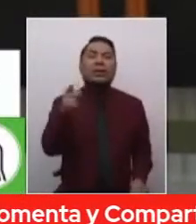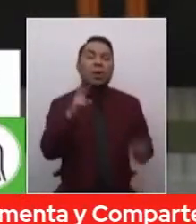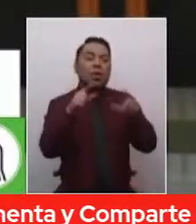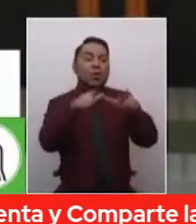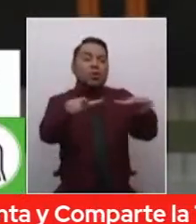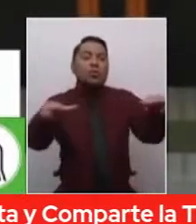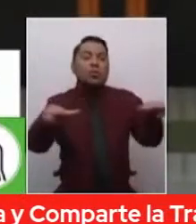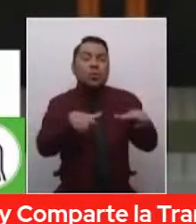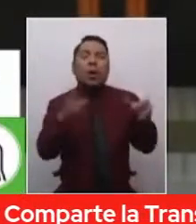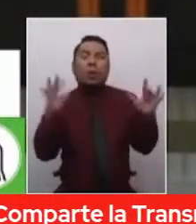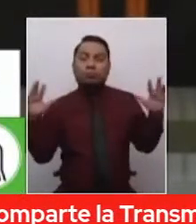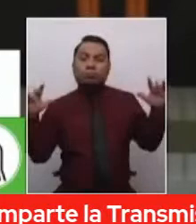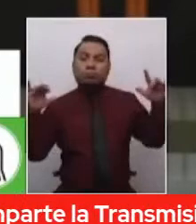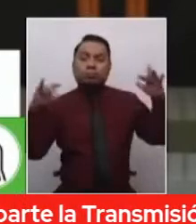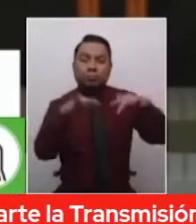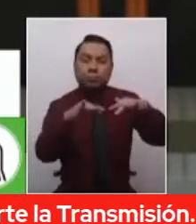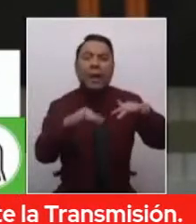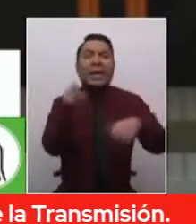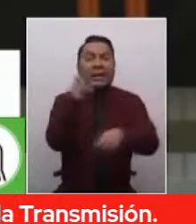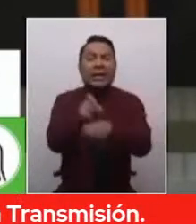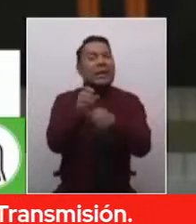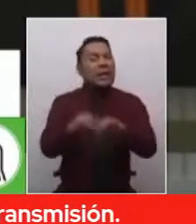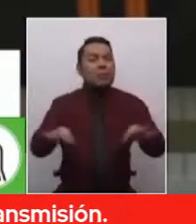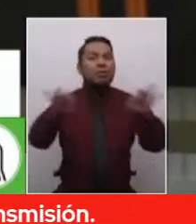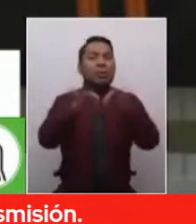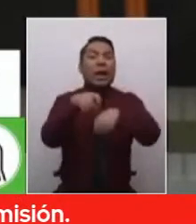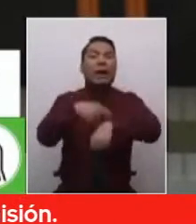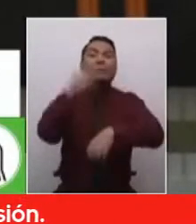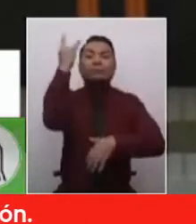las actividades más importantes en el momento de la